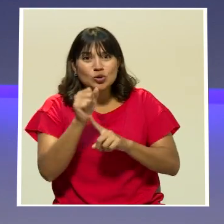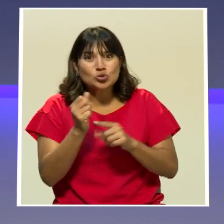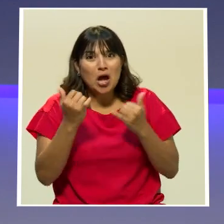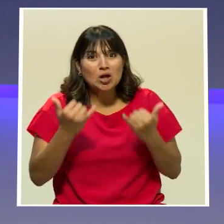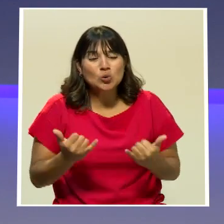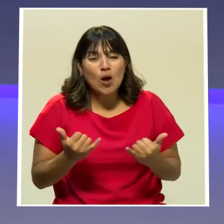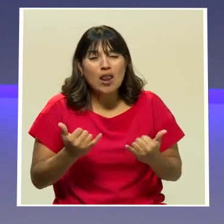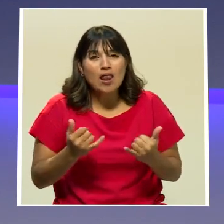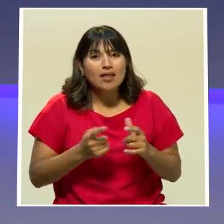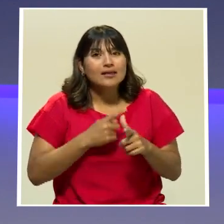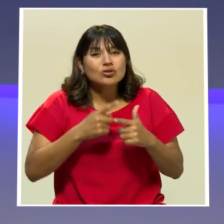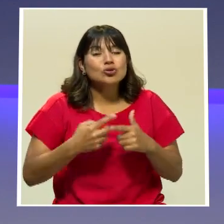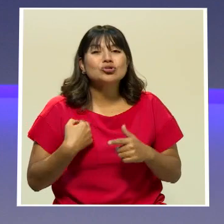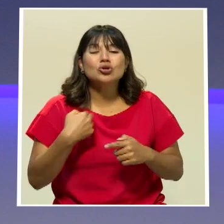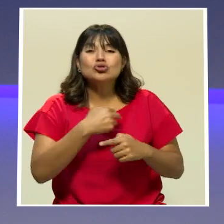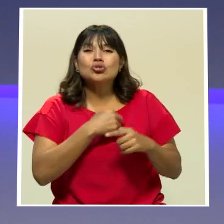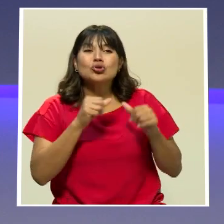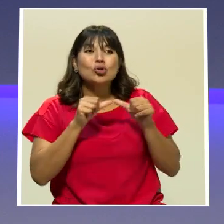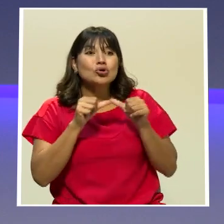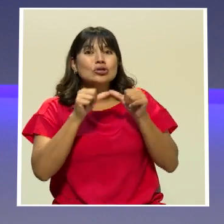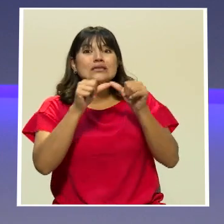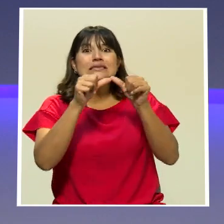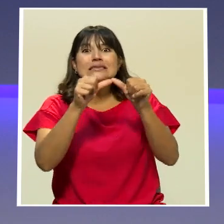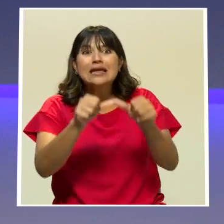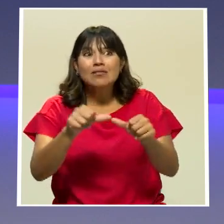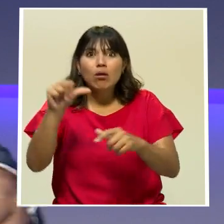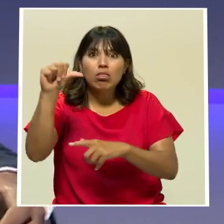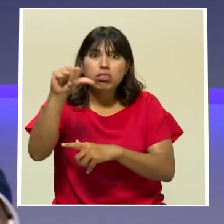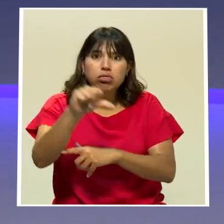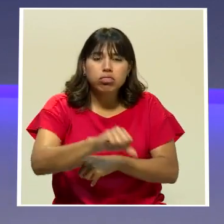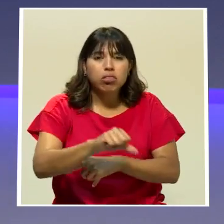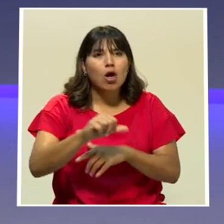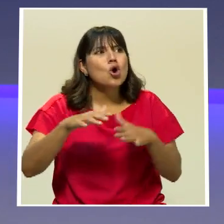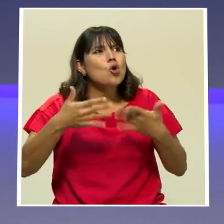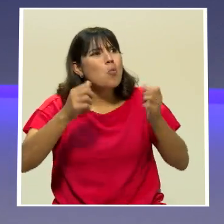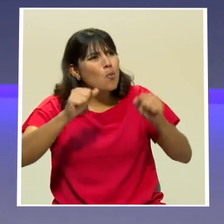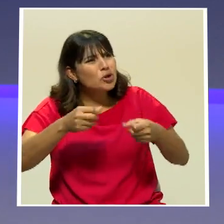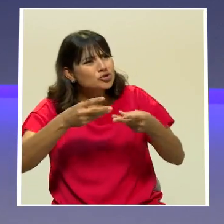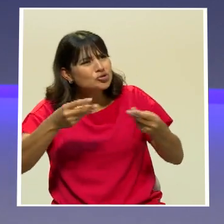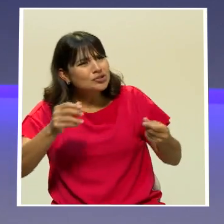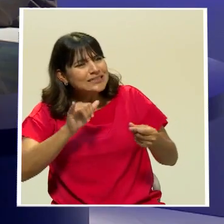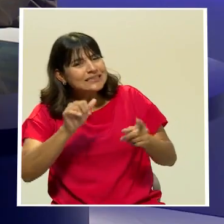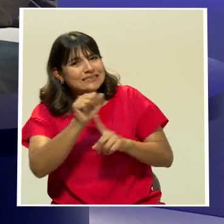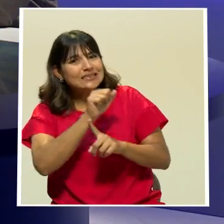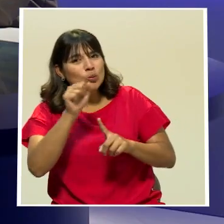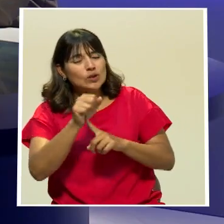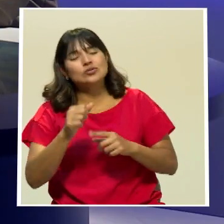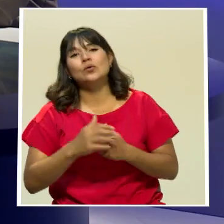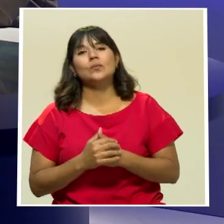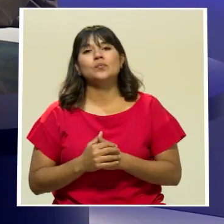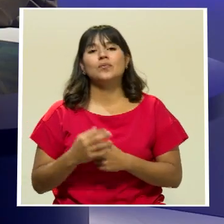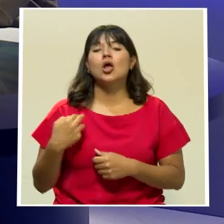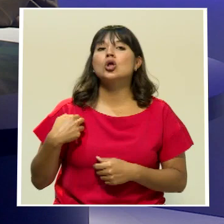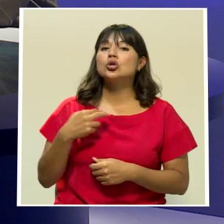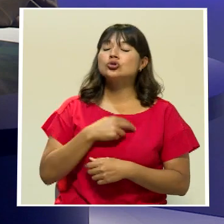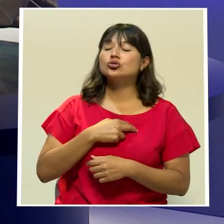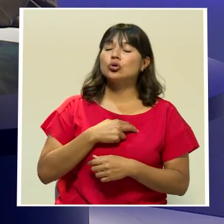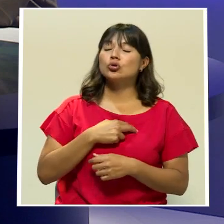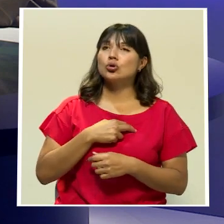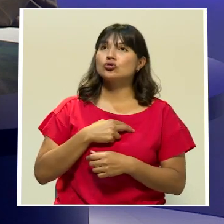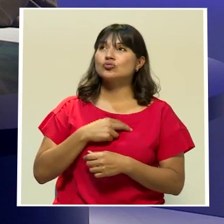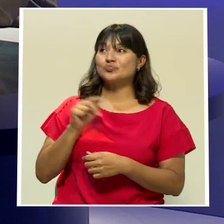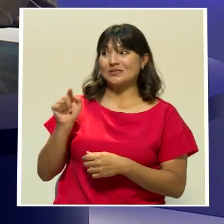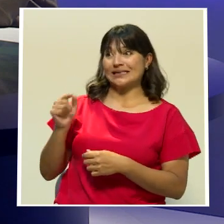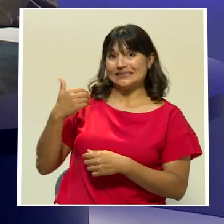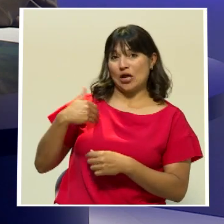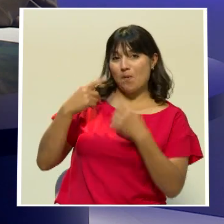vamos a seguir en una espiral descendiente. ¿Cómo salir de ese ciclo? Nosotros estamos, y Ortega